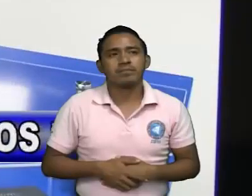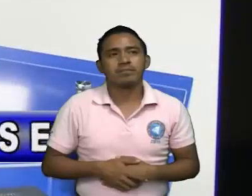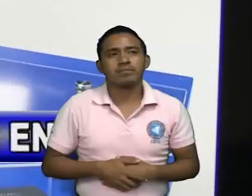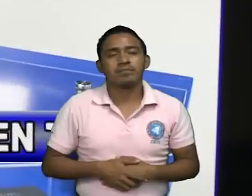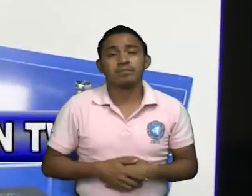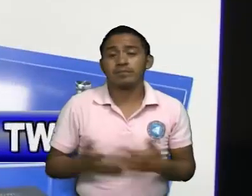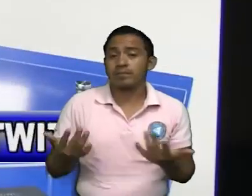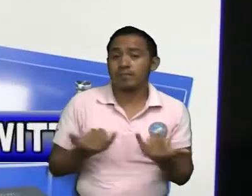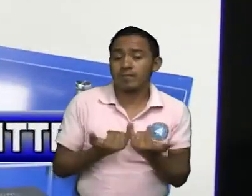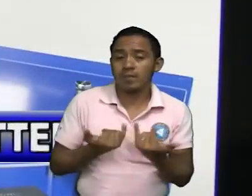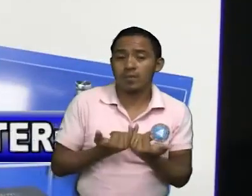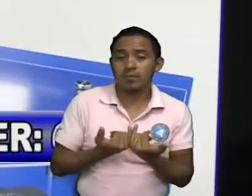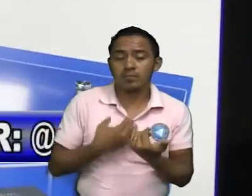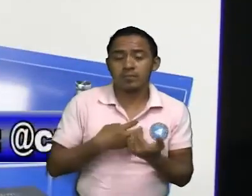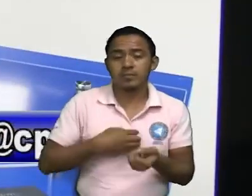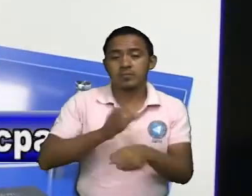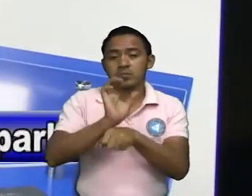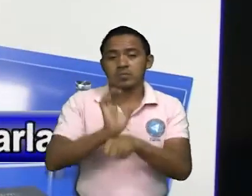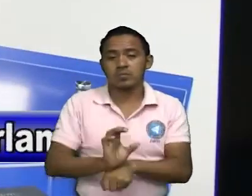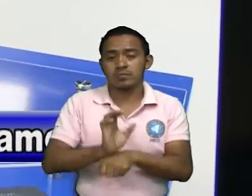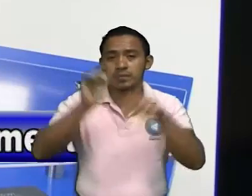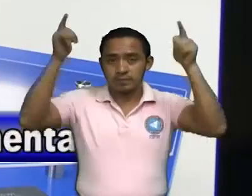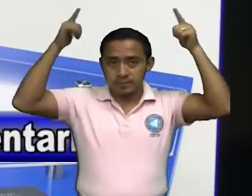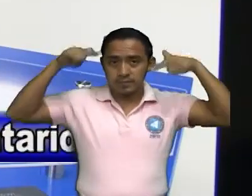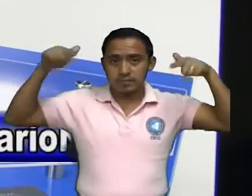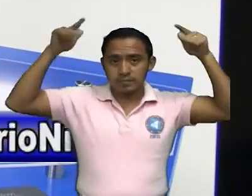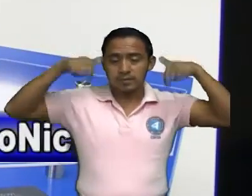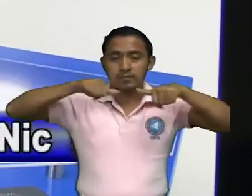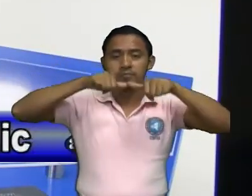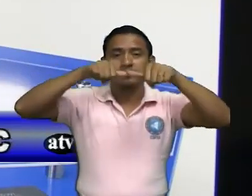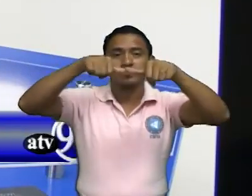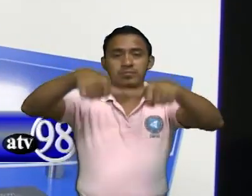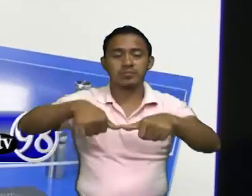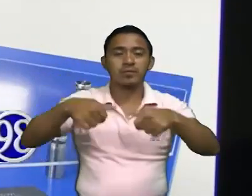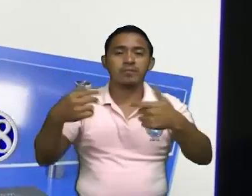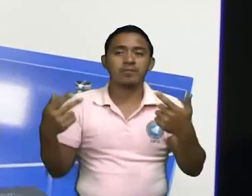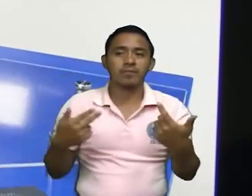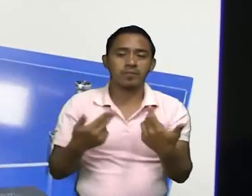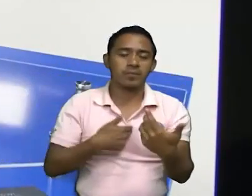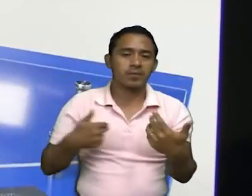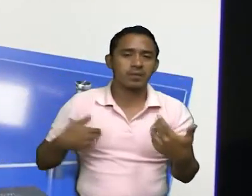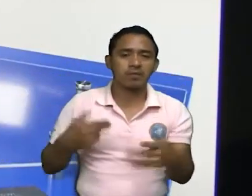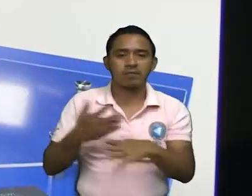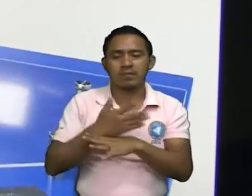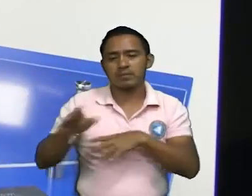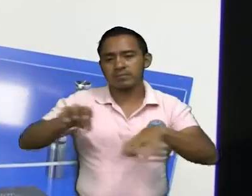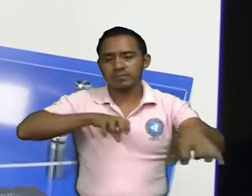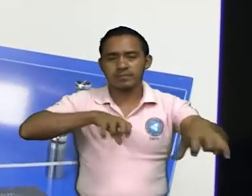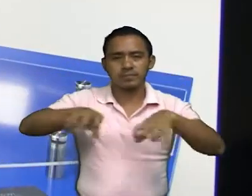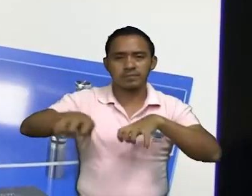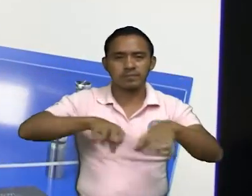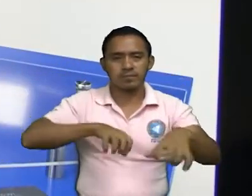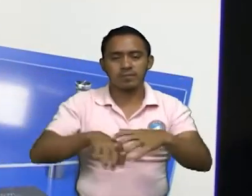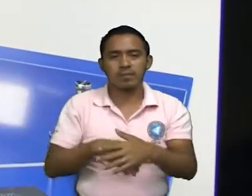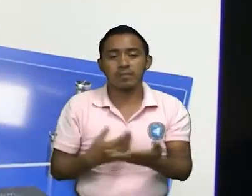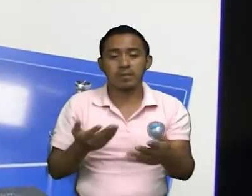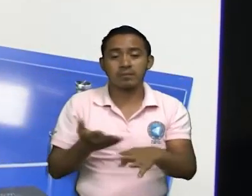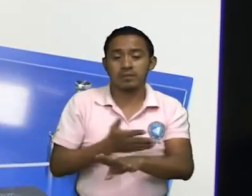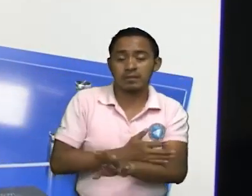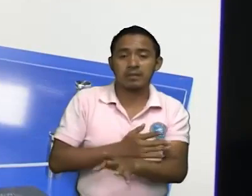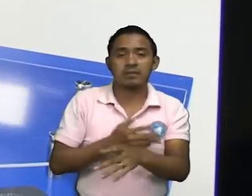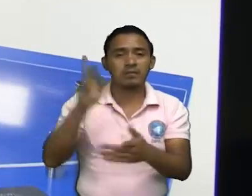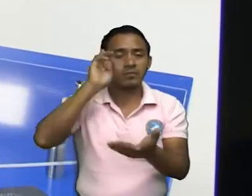Y como parte de sus tradiciones, Masaya continúa realizando diferentes actividades como antesala